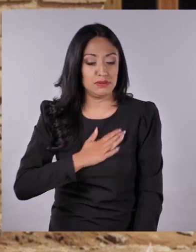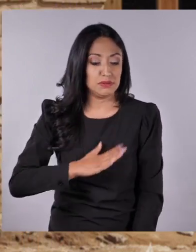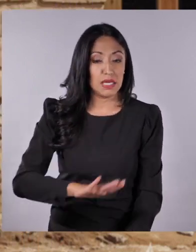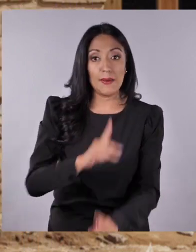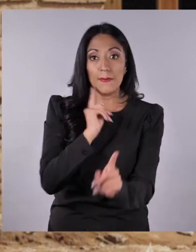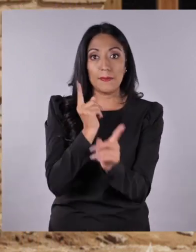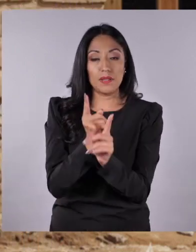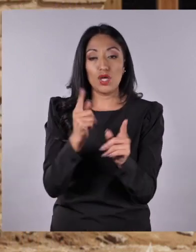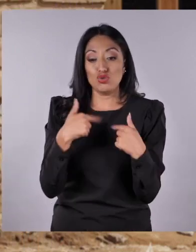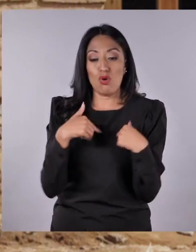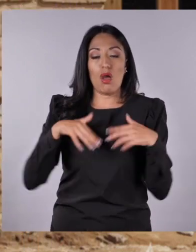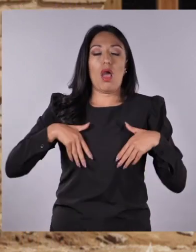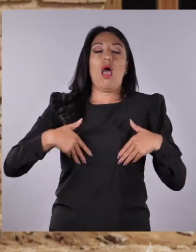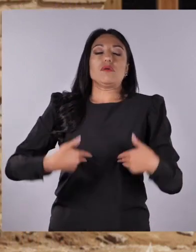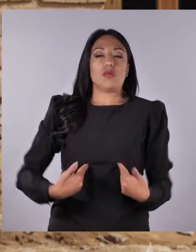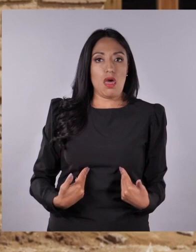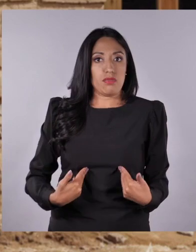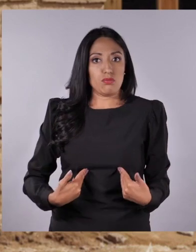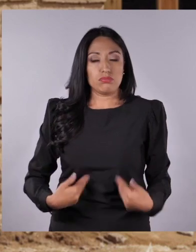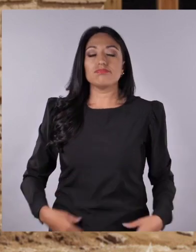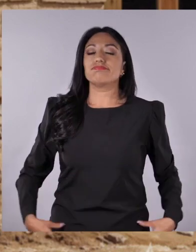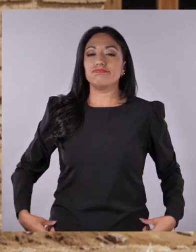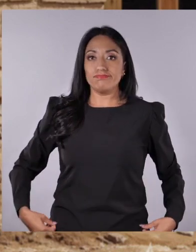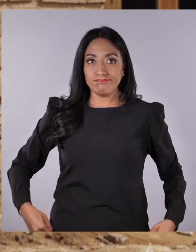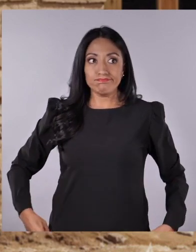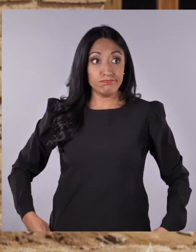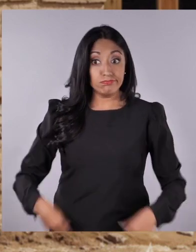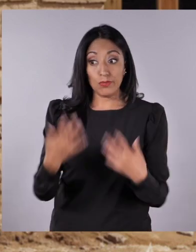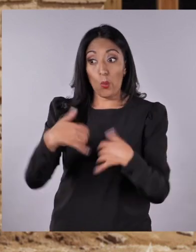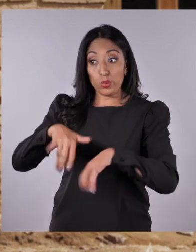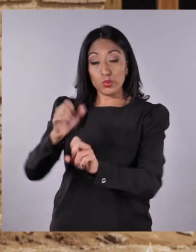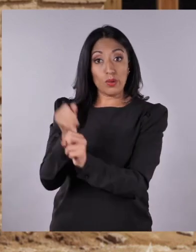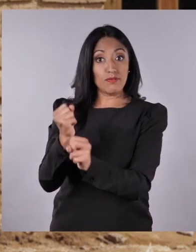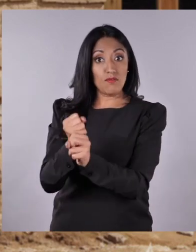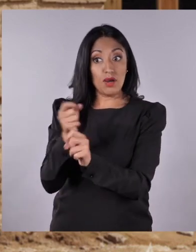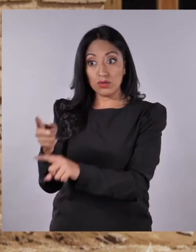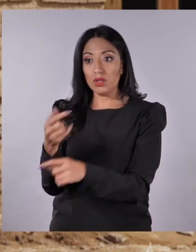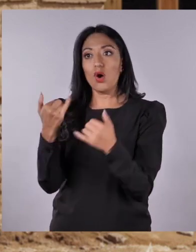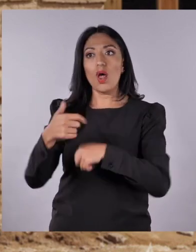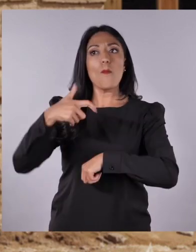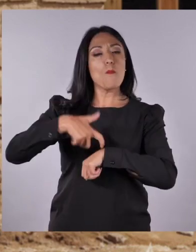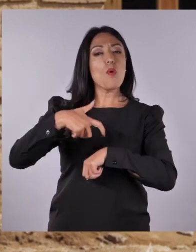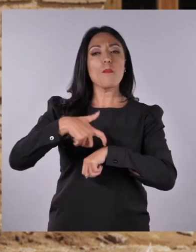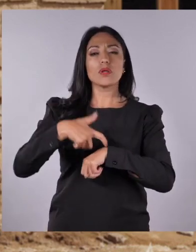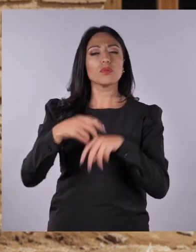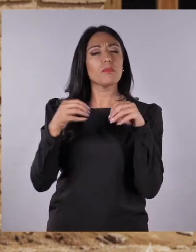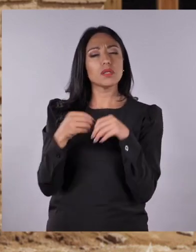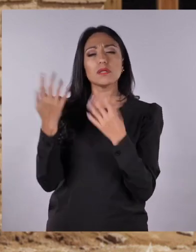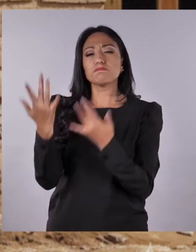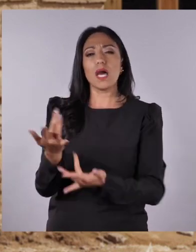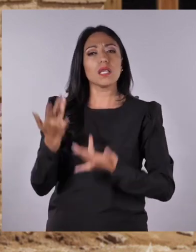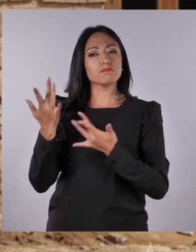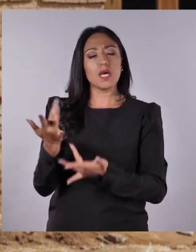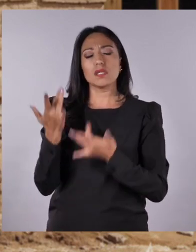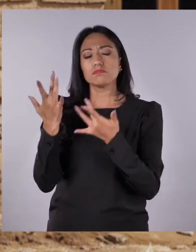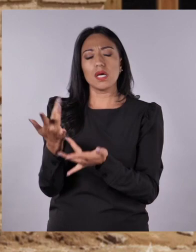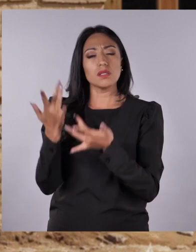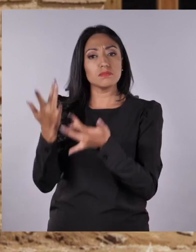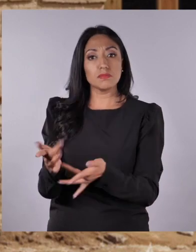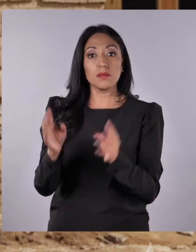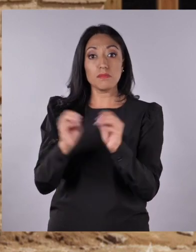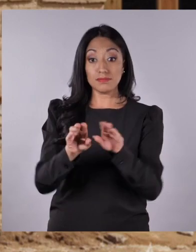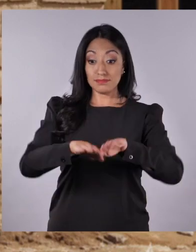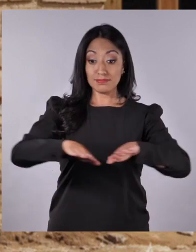Estoy realmente cansada. Y aunque todavía no termina la jornada de trabajo, es el momento más esperado por todos.